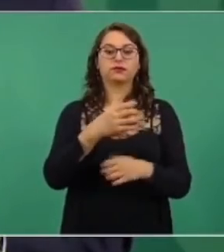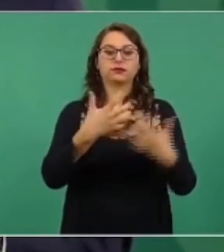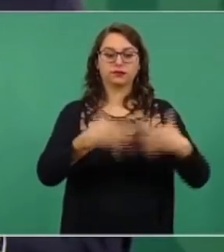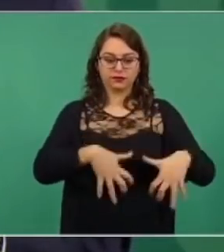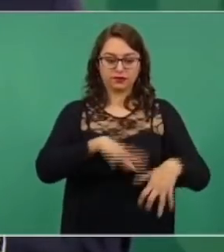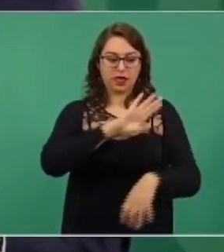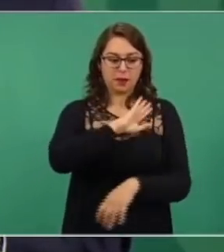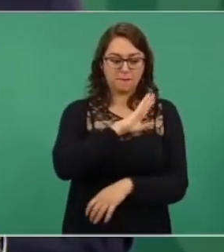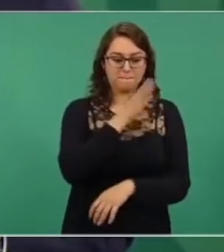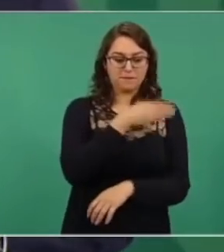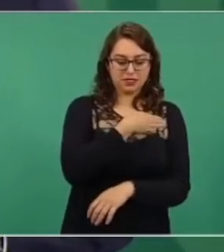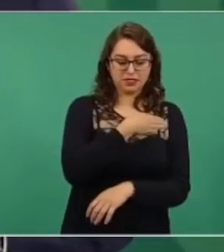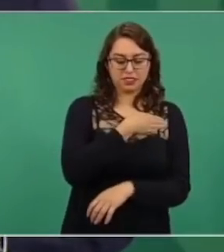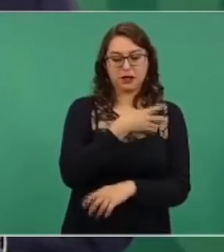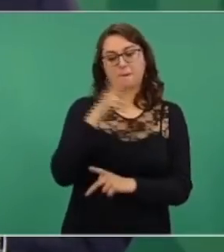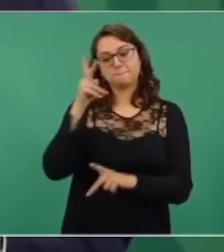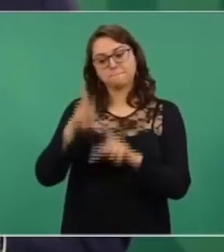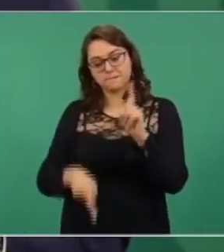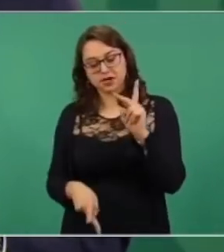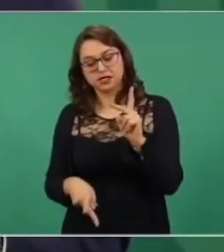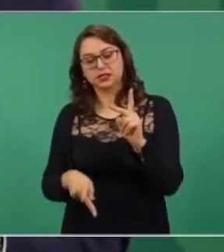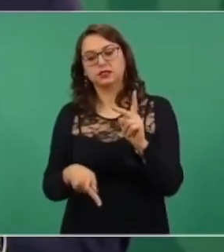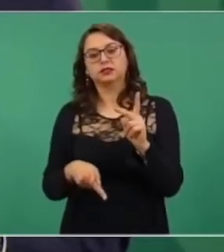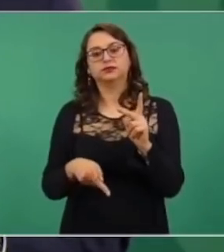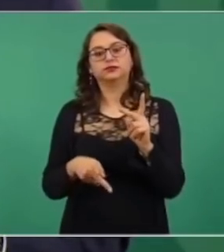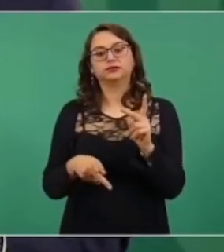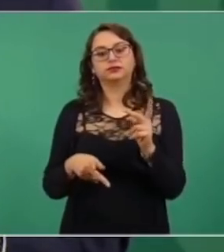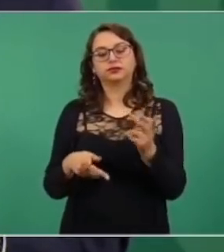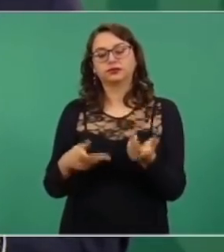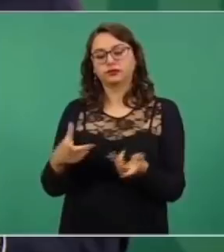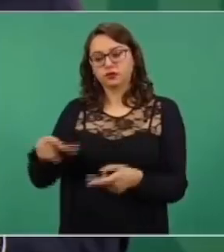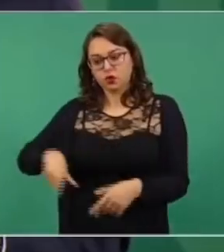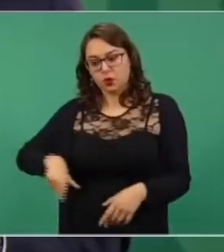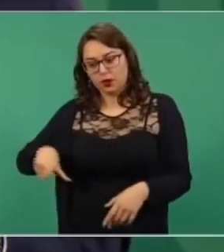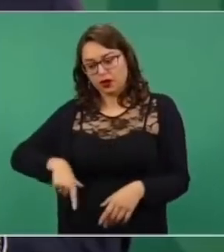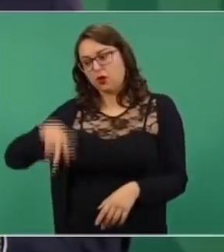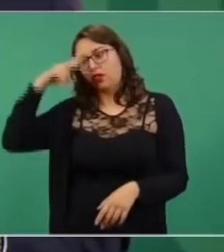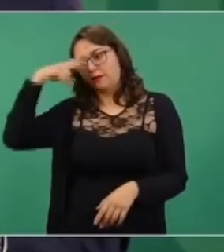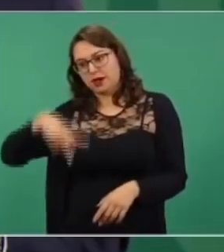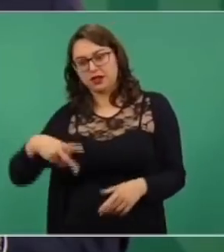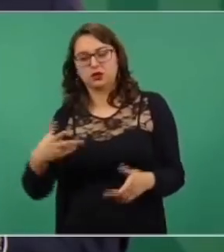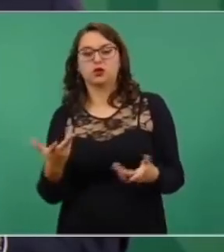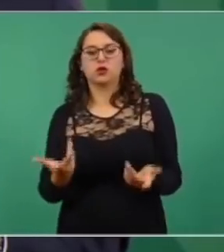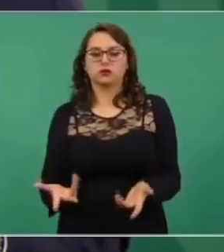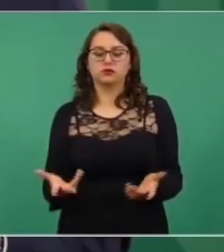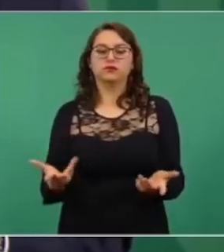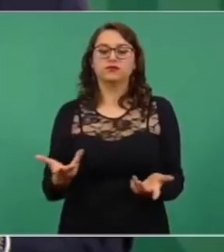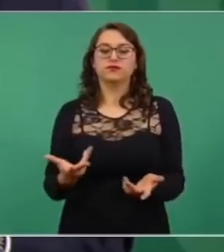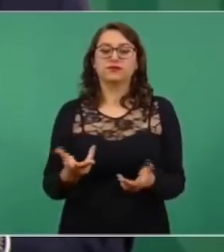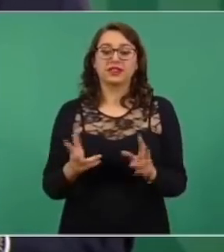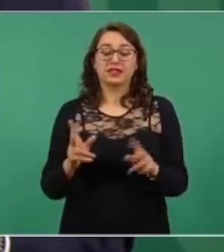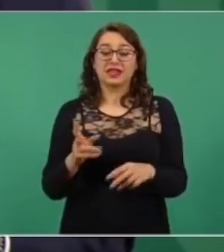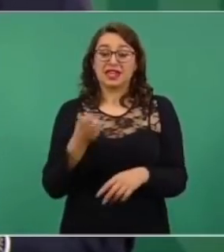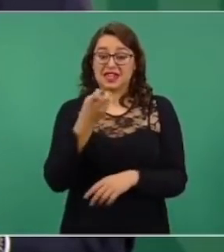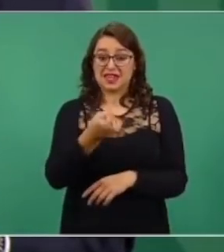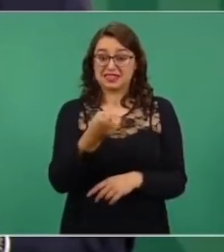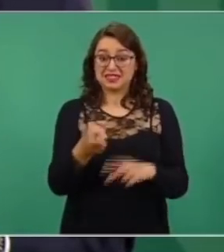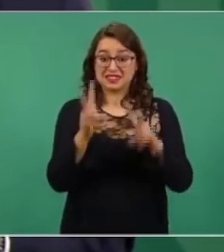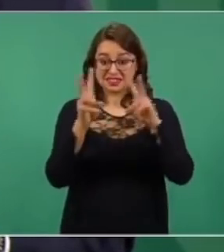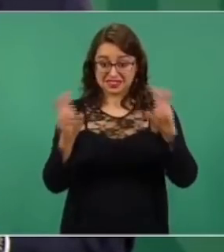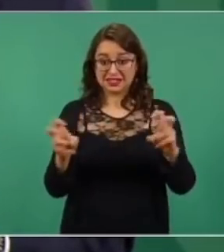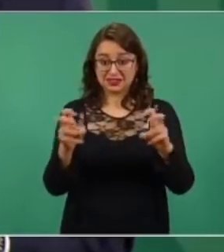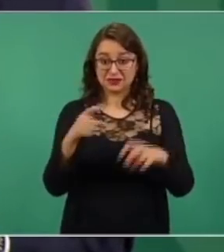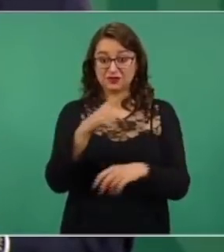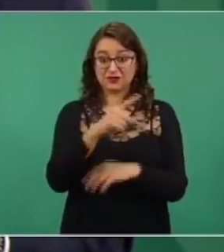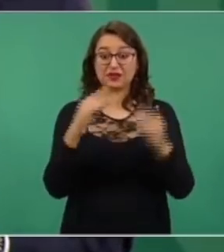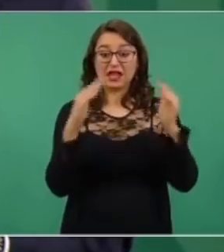con el gobierno español, y otra parte que tiene que ver con el gobierno de México. Lo de la Casa de